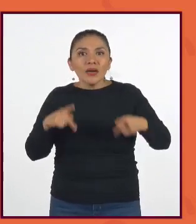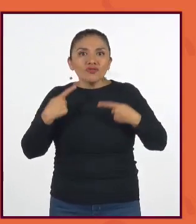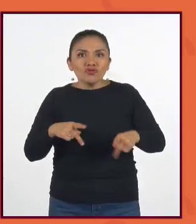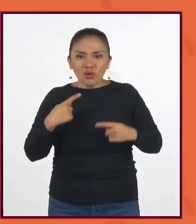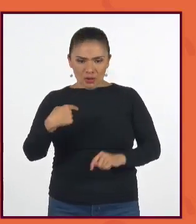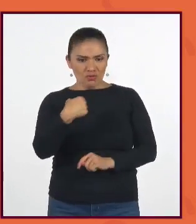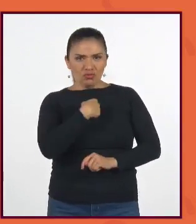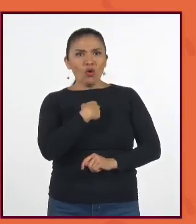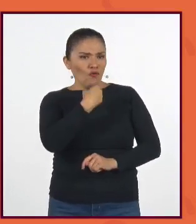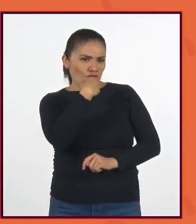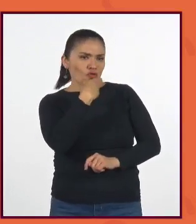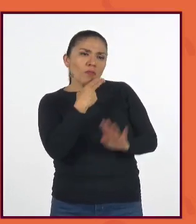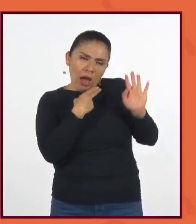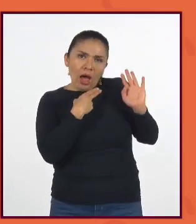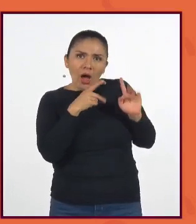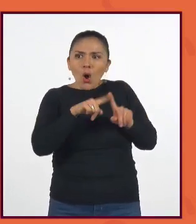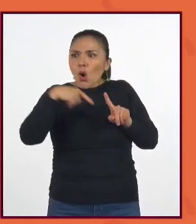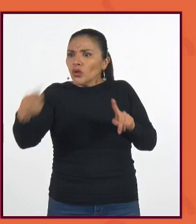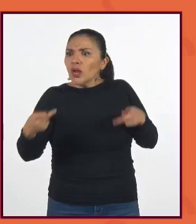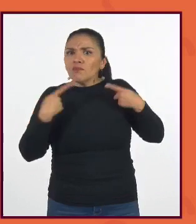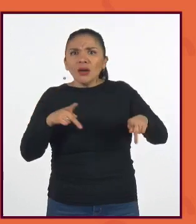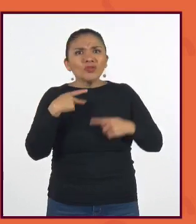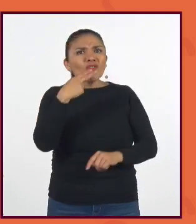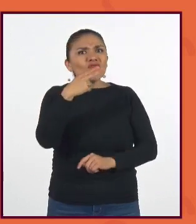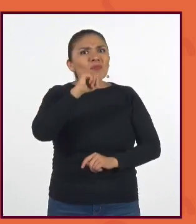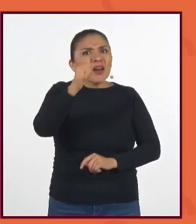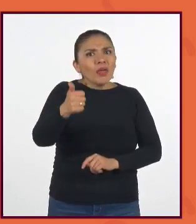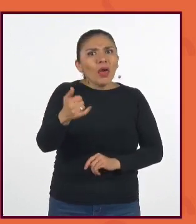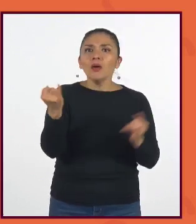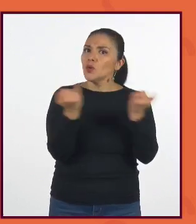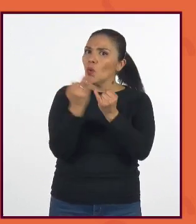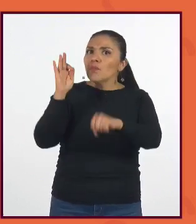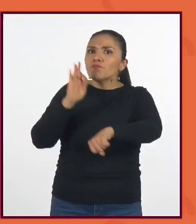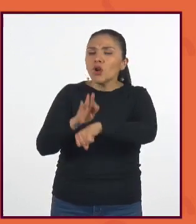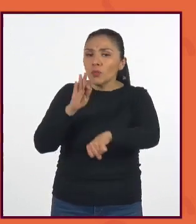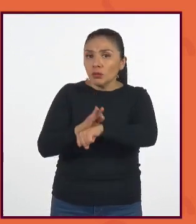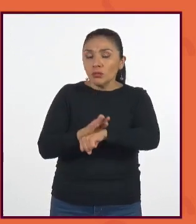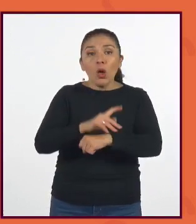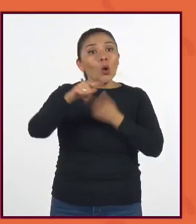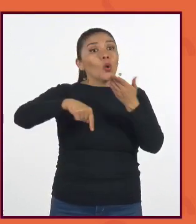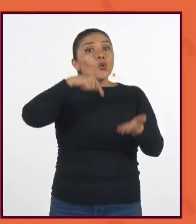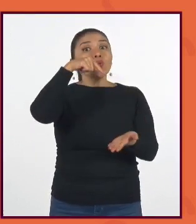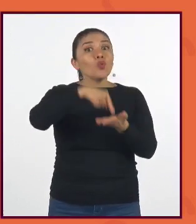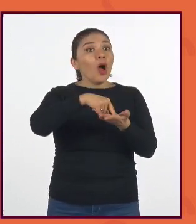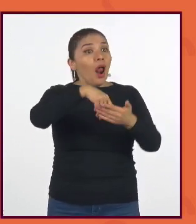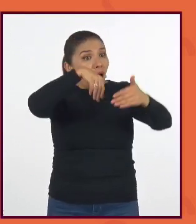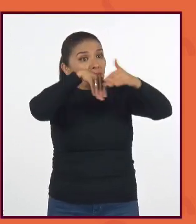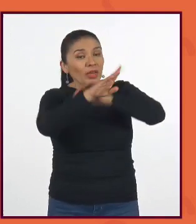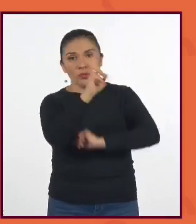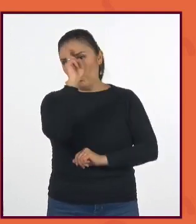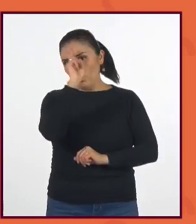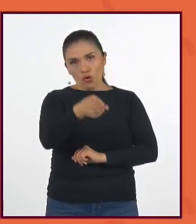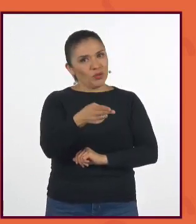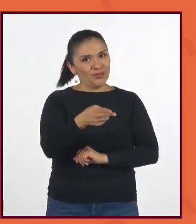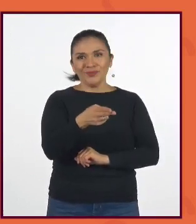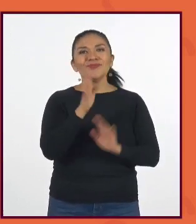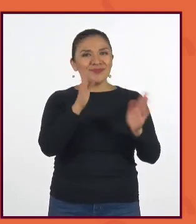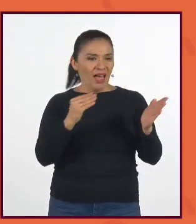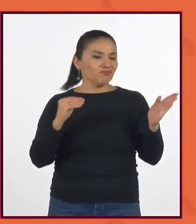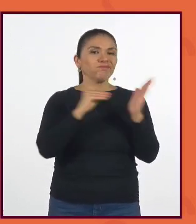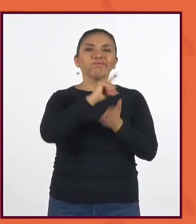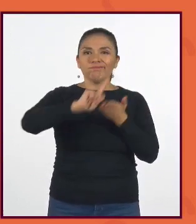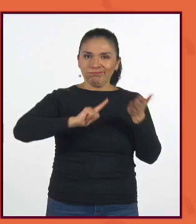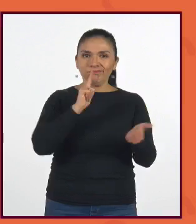personas que no fuman. Y se prohíbe el fumar en los lugares, ¿no? En lugares cerrados, en lugares